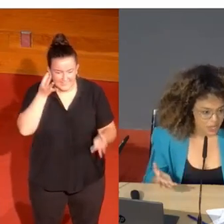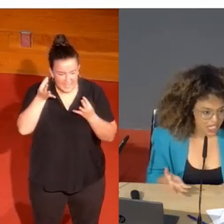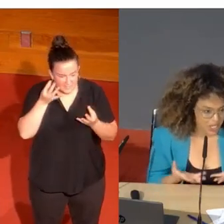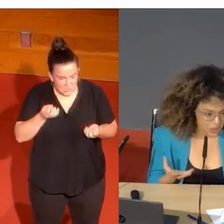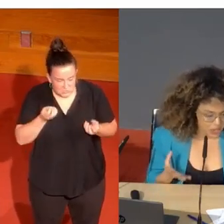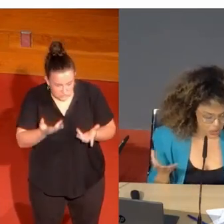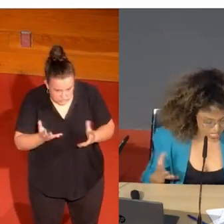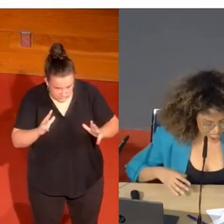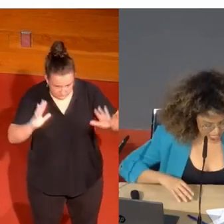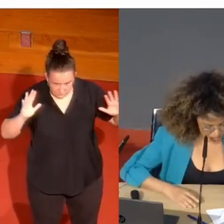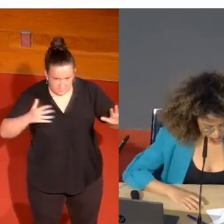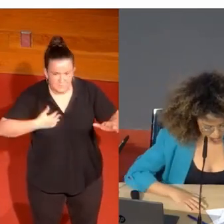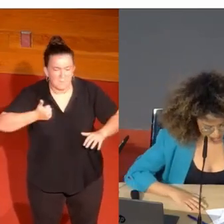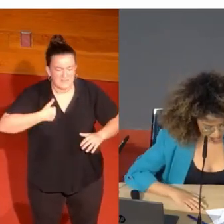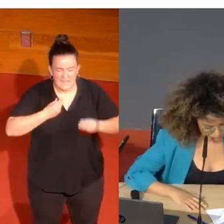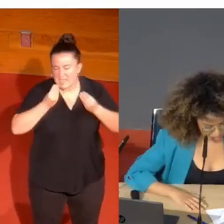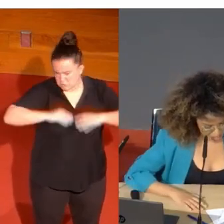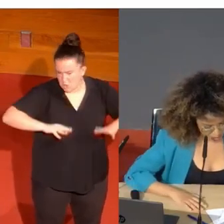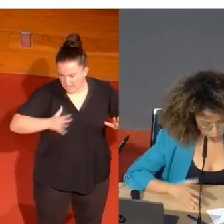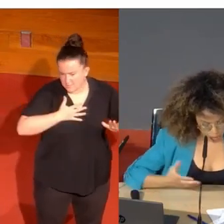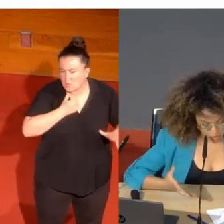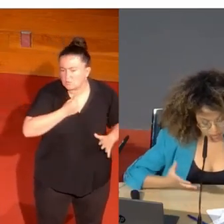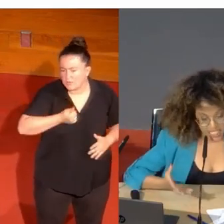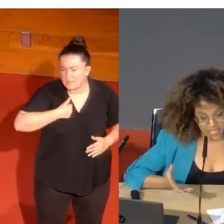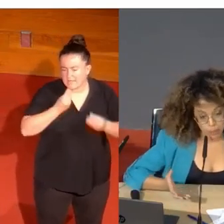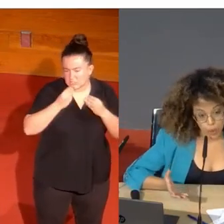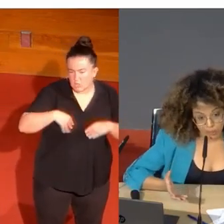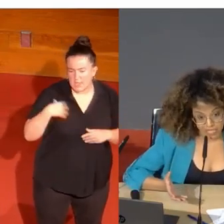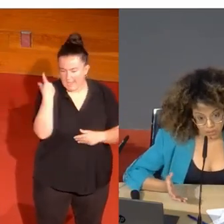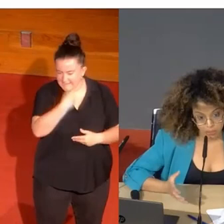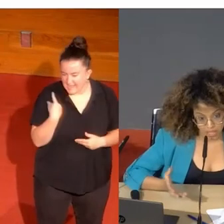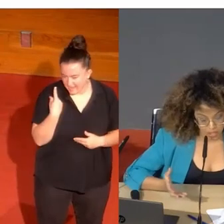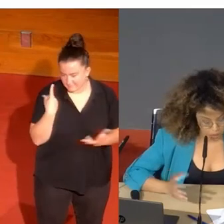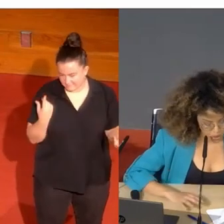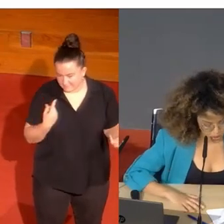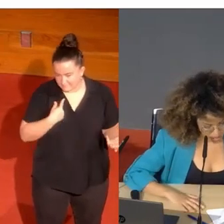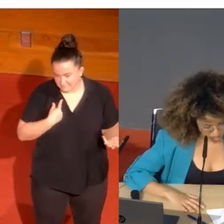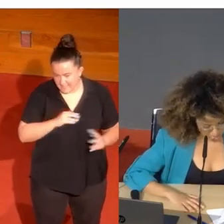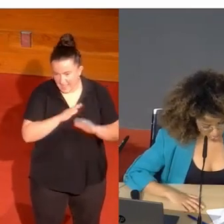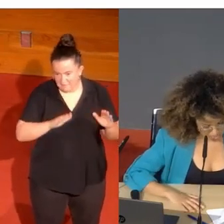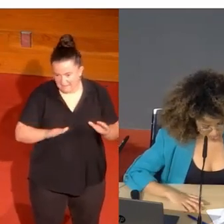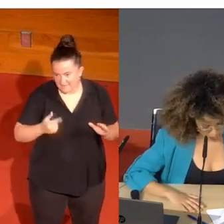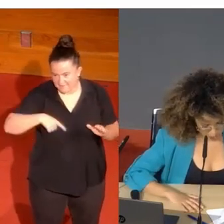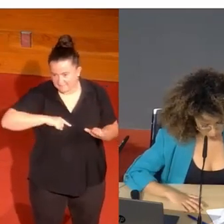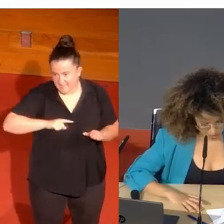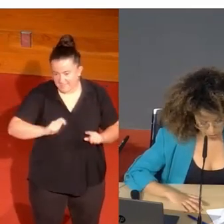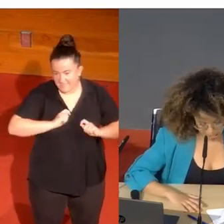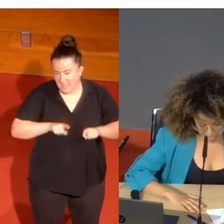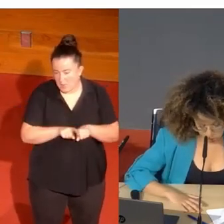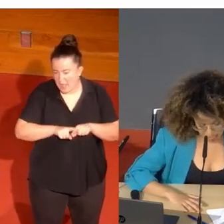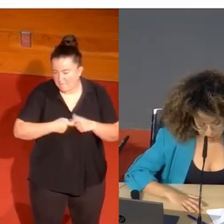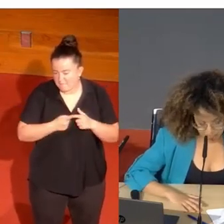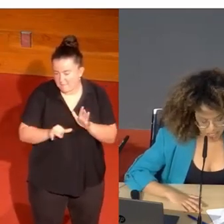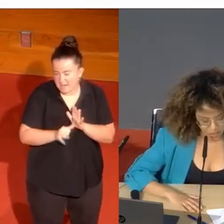No pues quizás con historias y caras eh nos podemos familiarizar un poco más no ponerle rostro a a esta situación